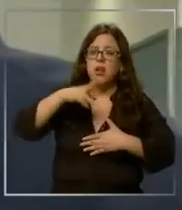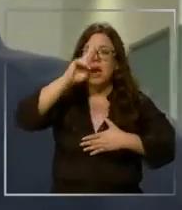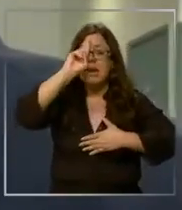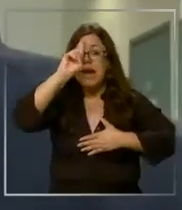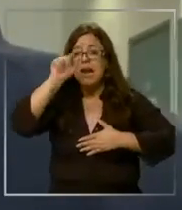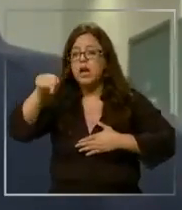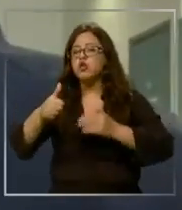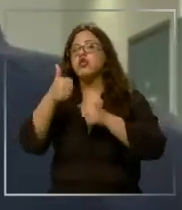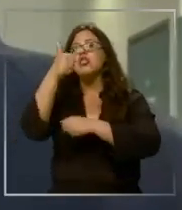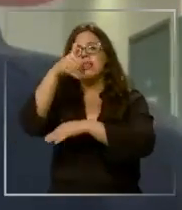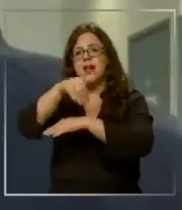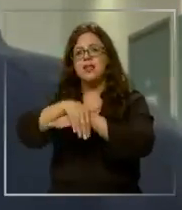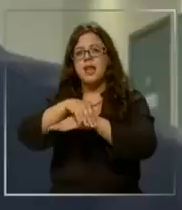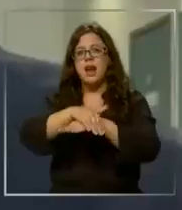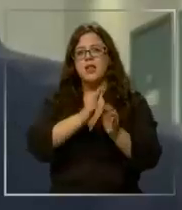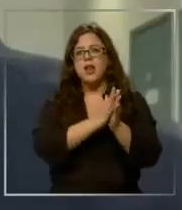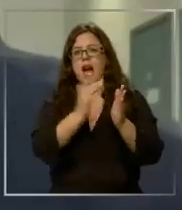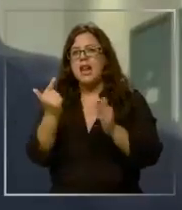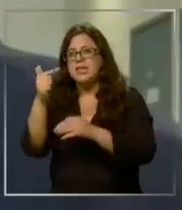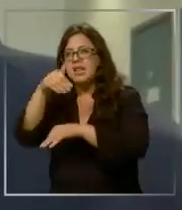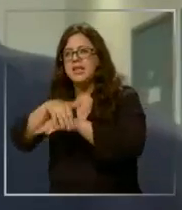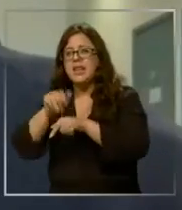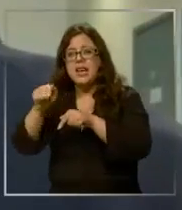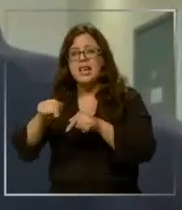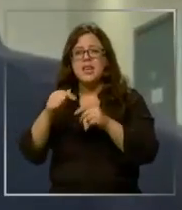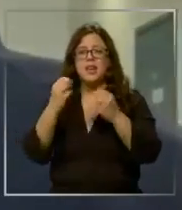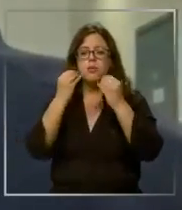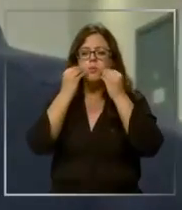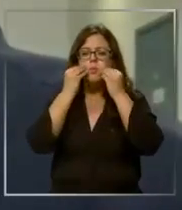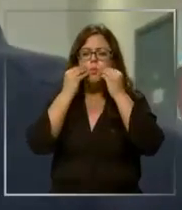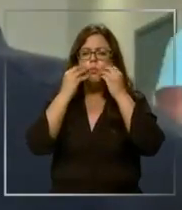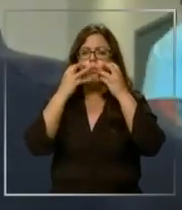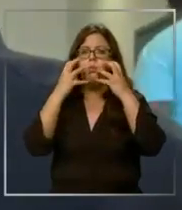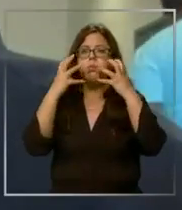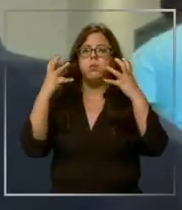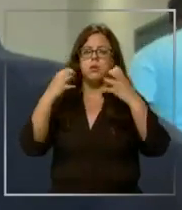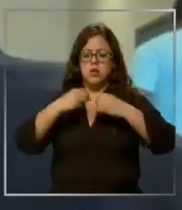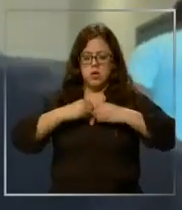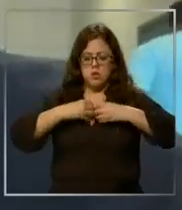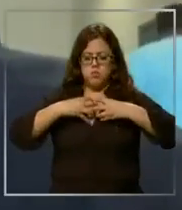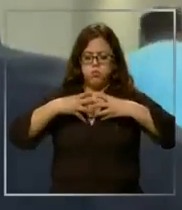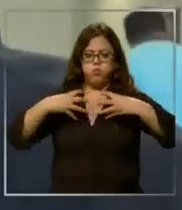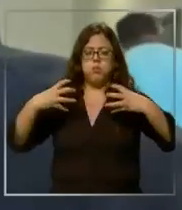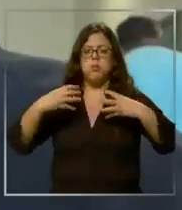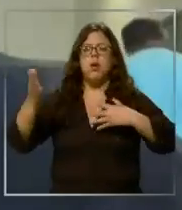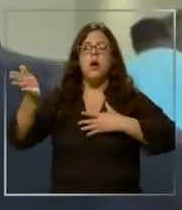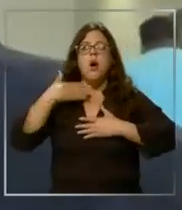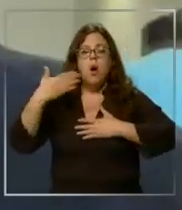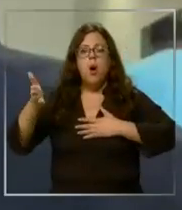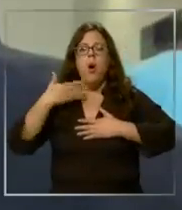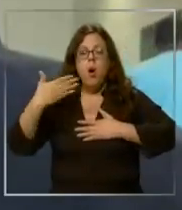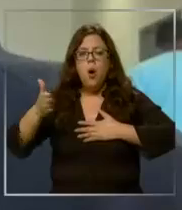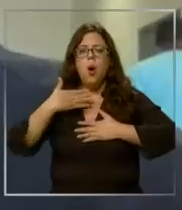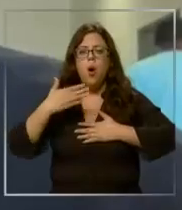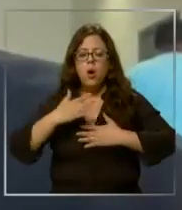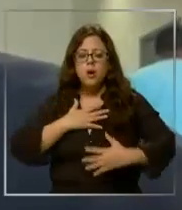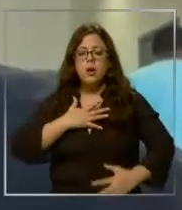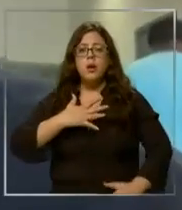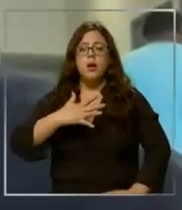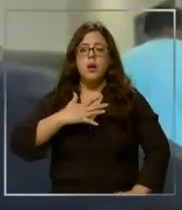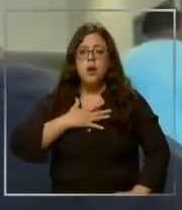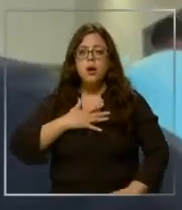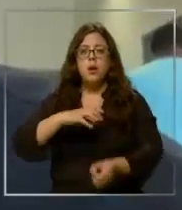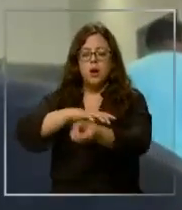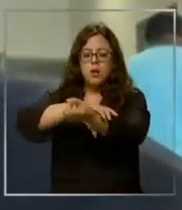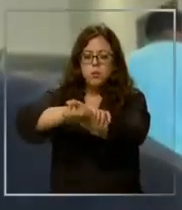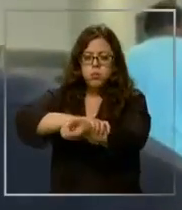Esto fue a las 6 de la tarde, de las 6 a las 7 mi mamá se empezó a enronchar, se empezó a acalorar, se empezó a sentir mal, le tomamos